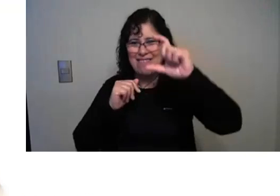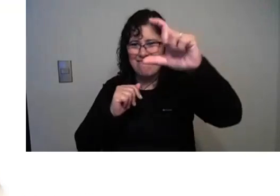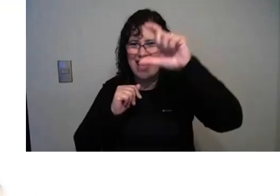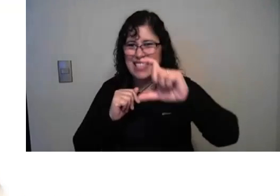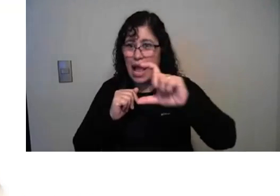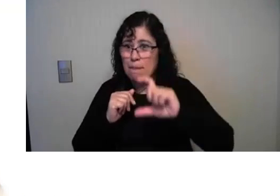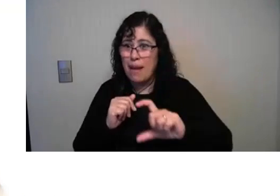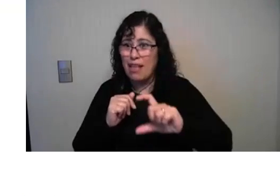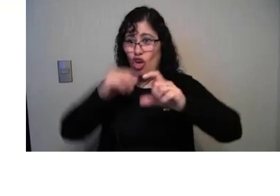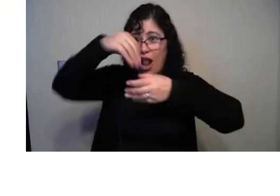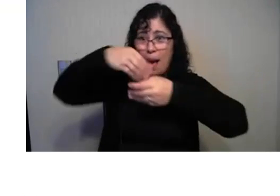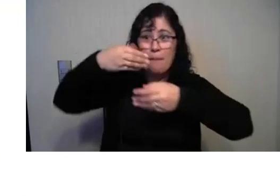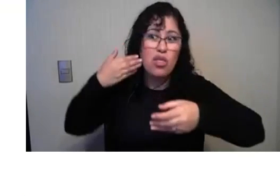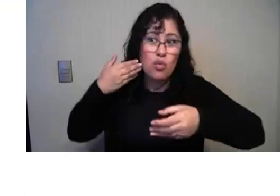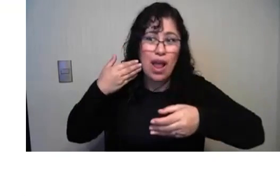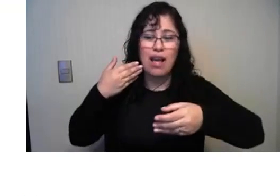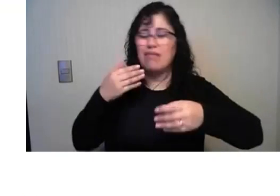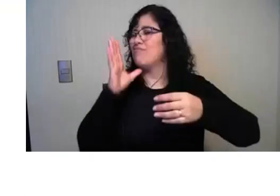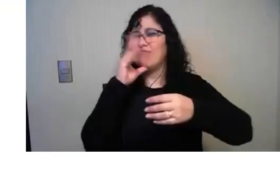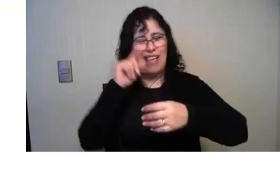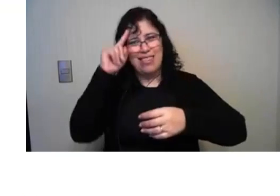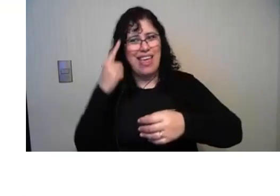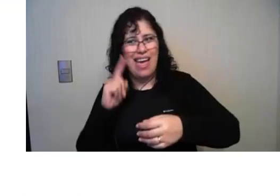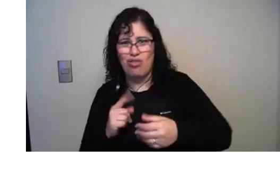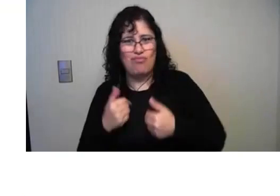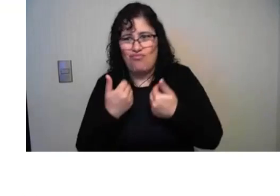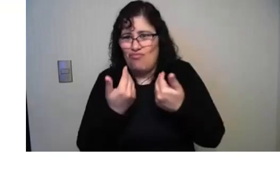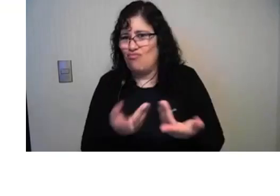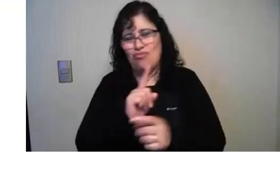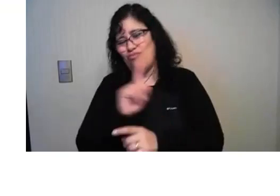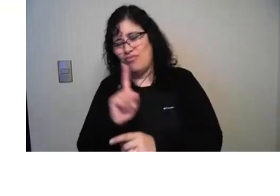Entonces, vamos a avanzar